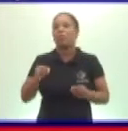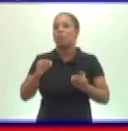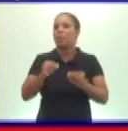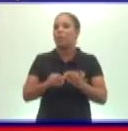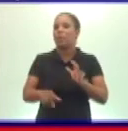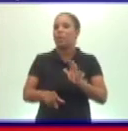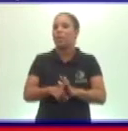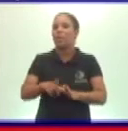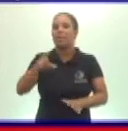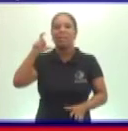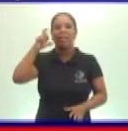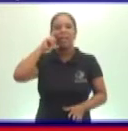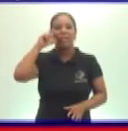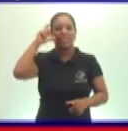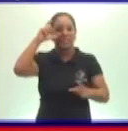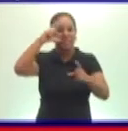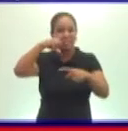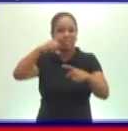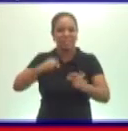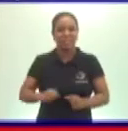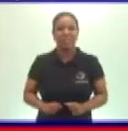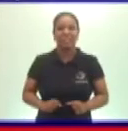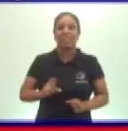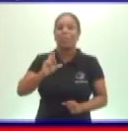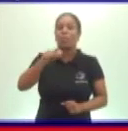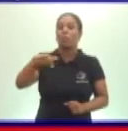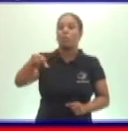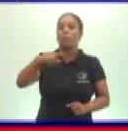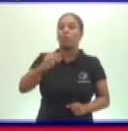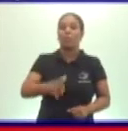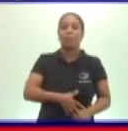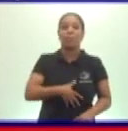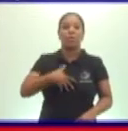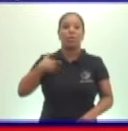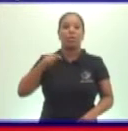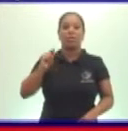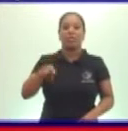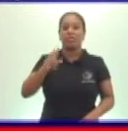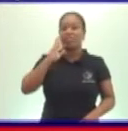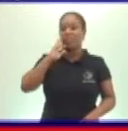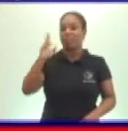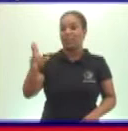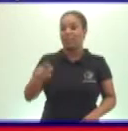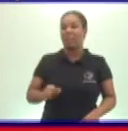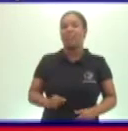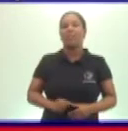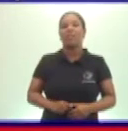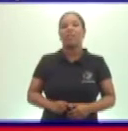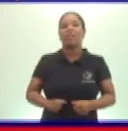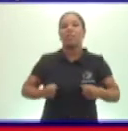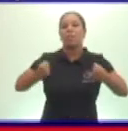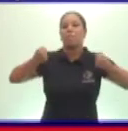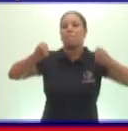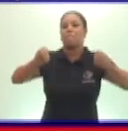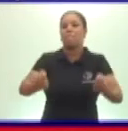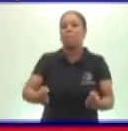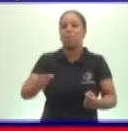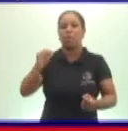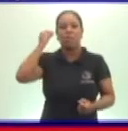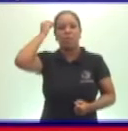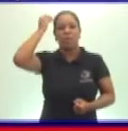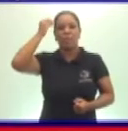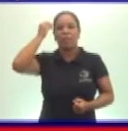ciencia. Cuando usted violenta esa realidad, e impone criterios por encima